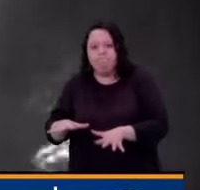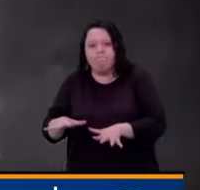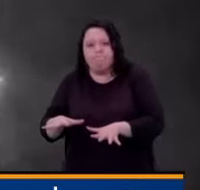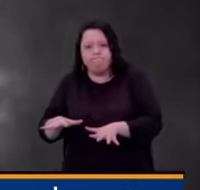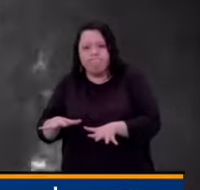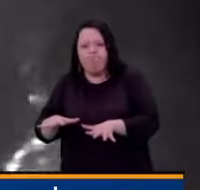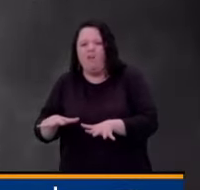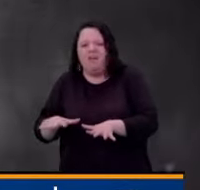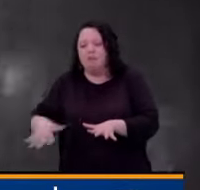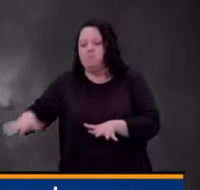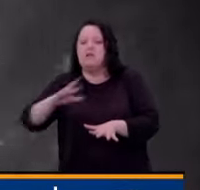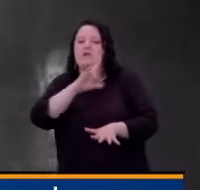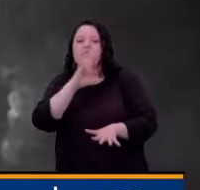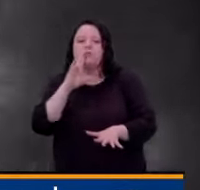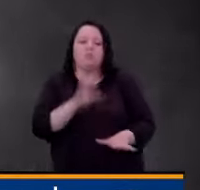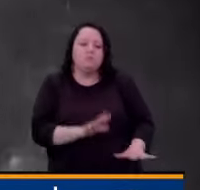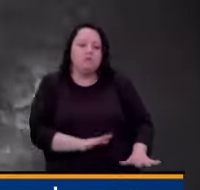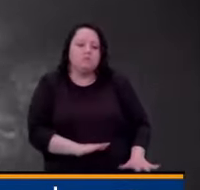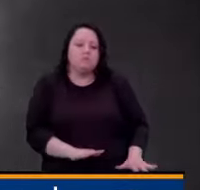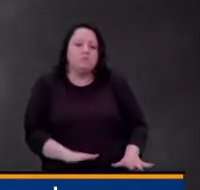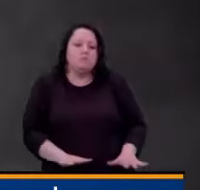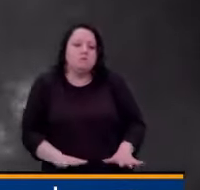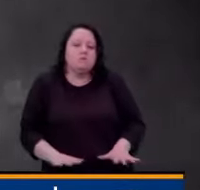entrada a un restaurante.